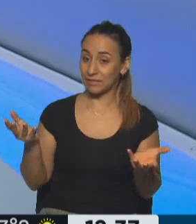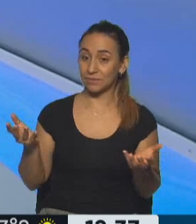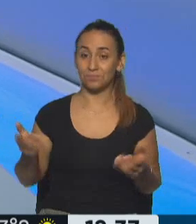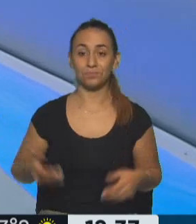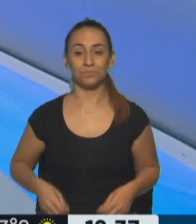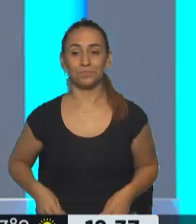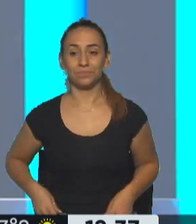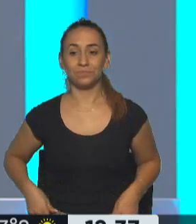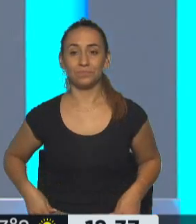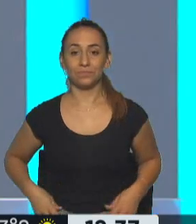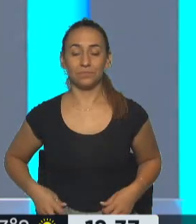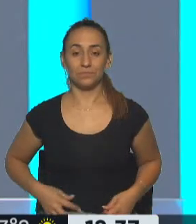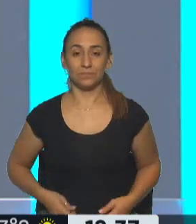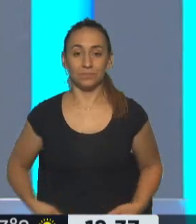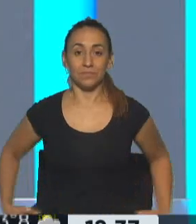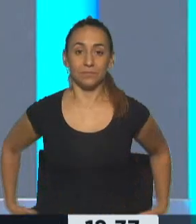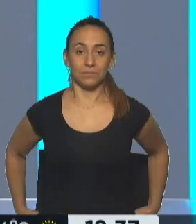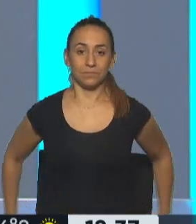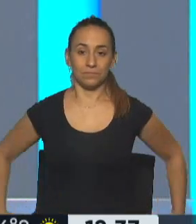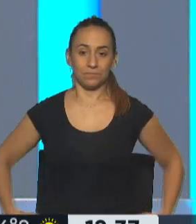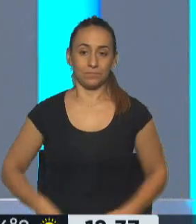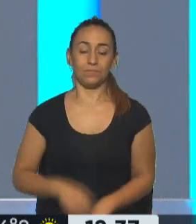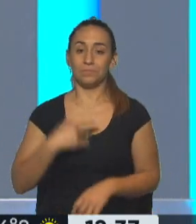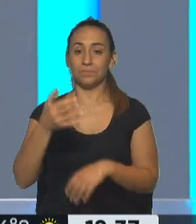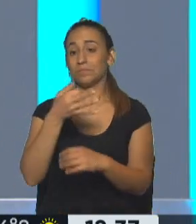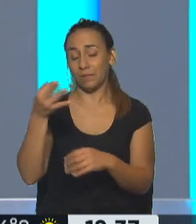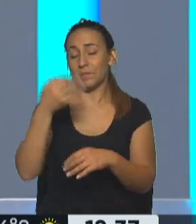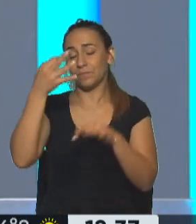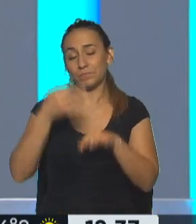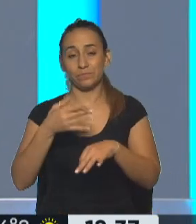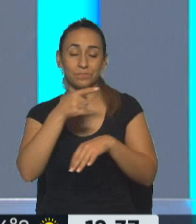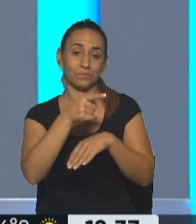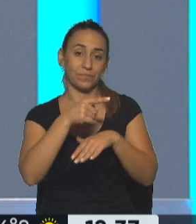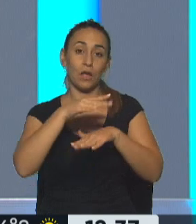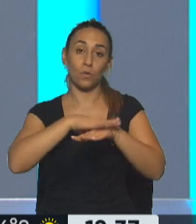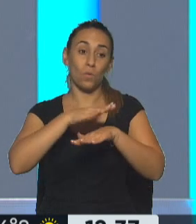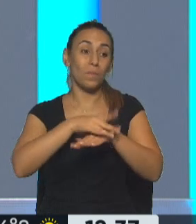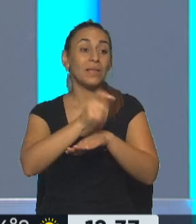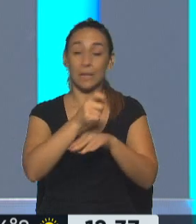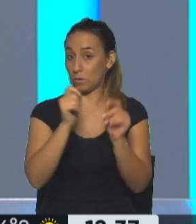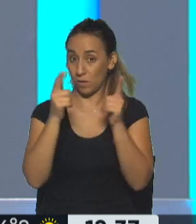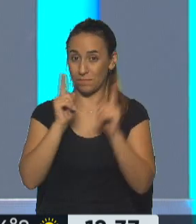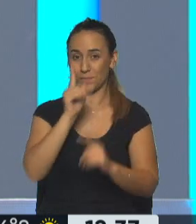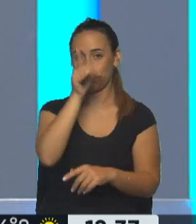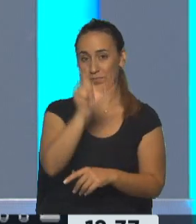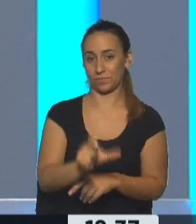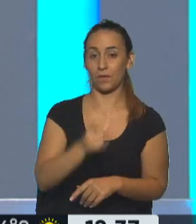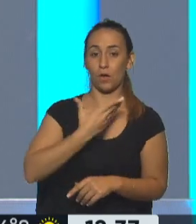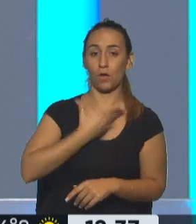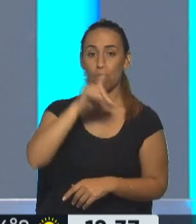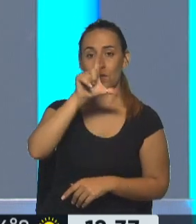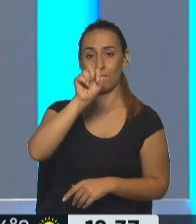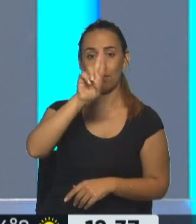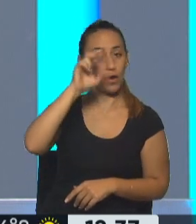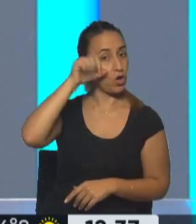Y sí como decís vos no tienen responsables estamos hablando de El femicidio de Florencia Gómez ocurrió el 12 de octubre